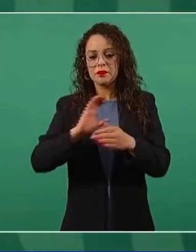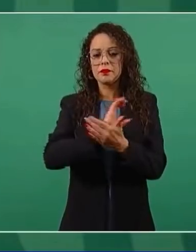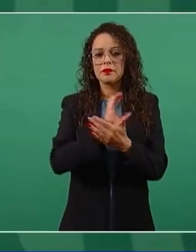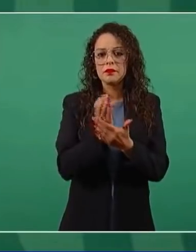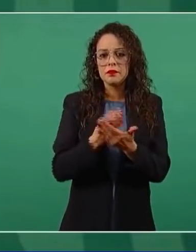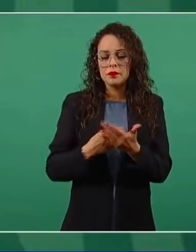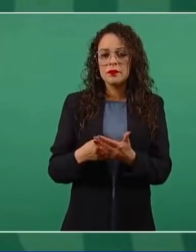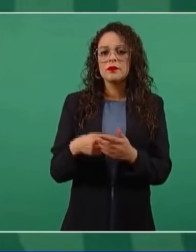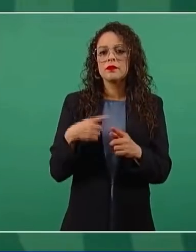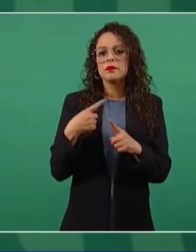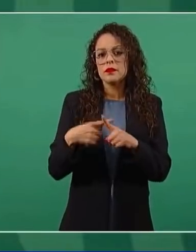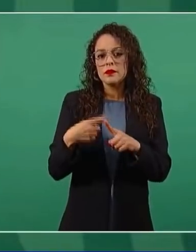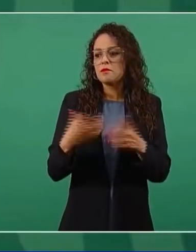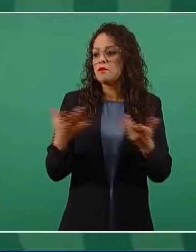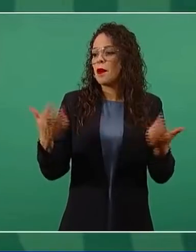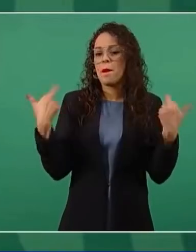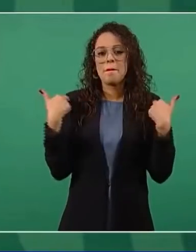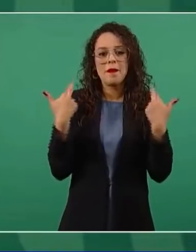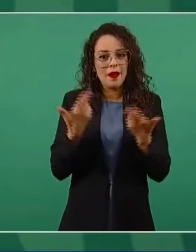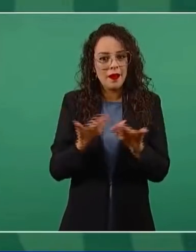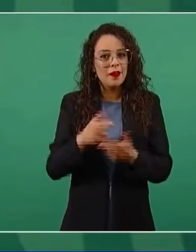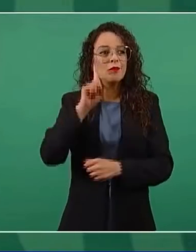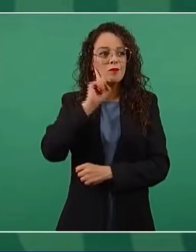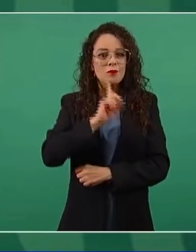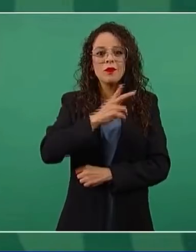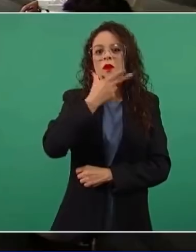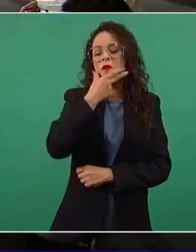a maestras, a maestros,